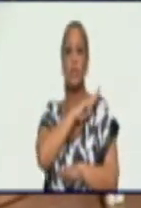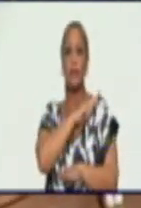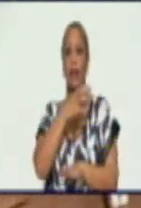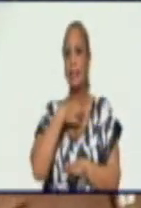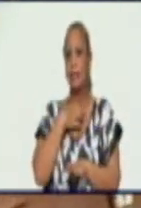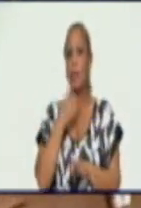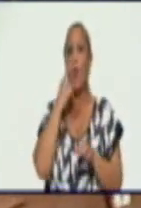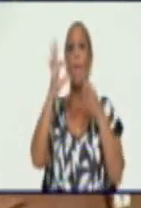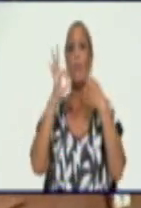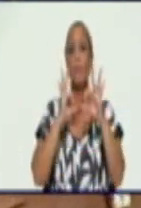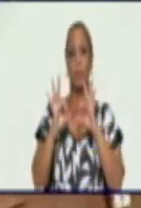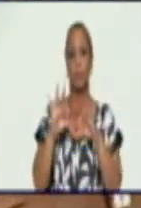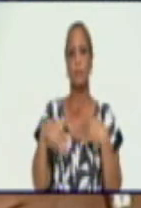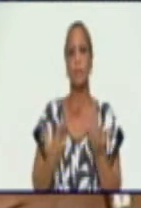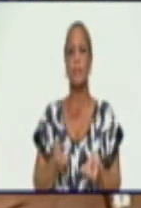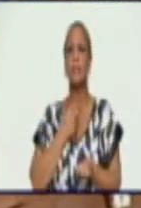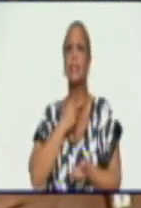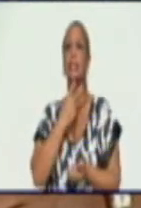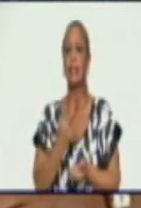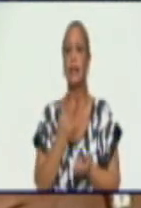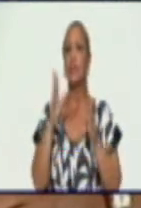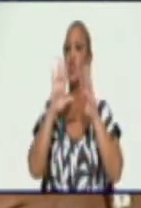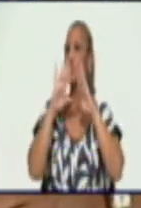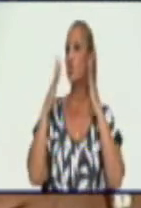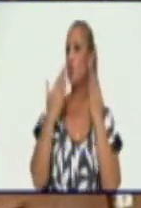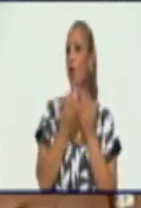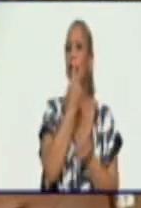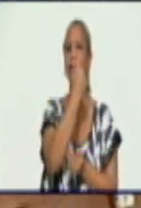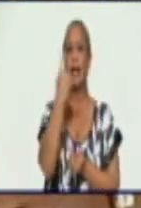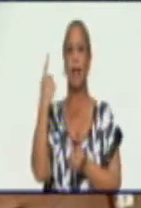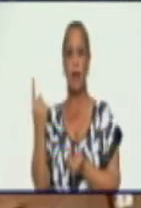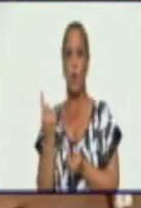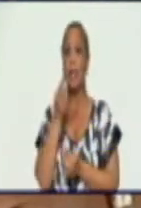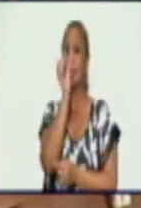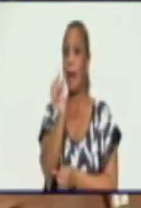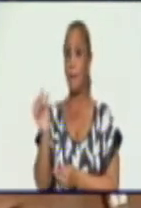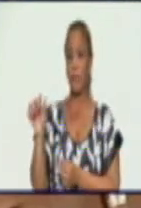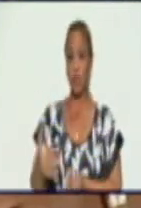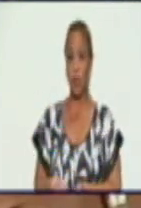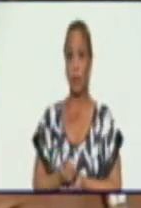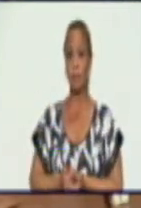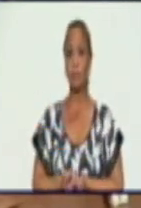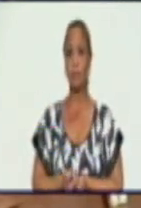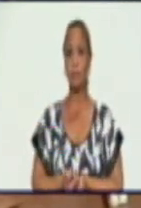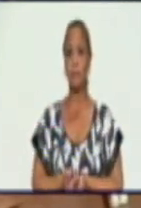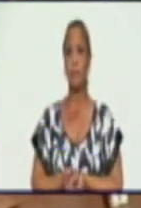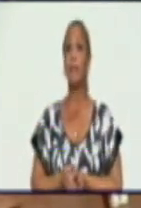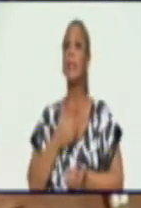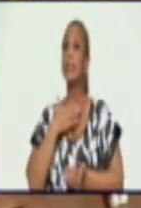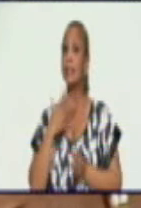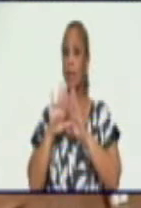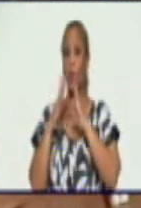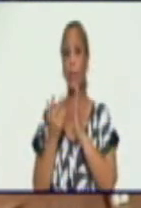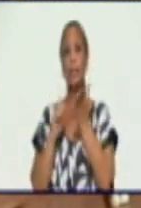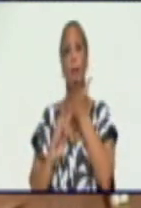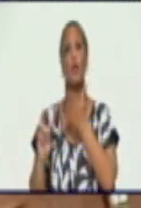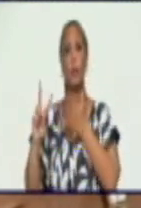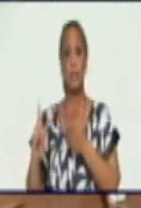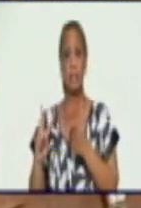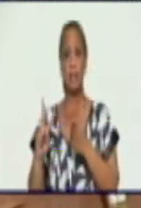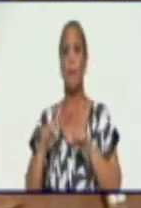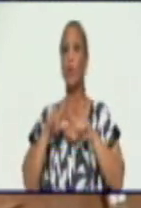protección de la vida de todas y cada una de las personas de nuestra provincia por tanto